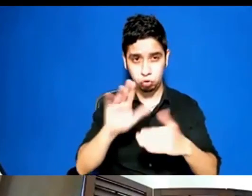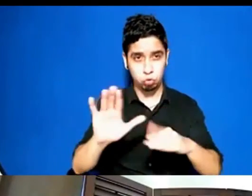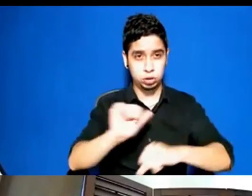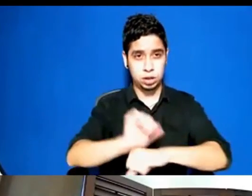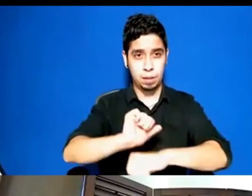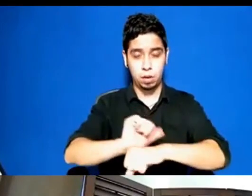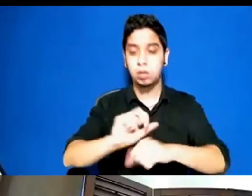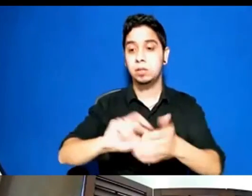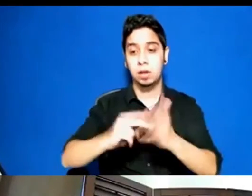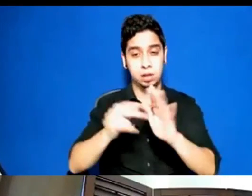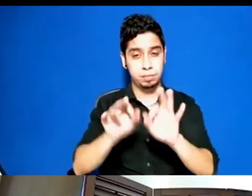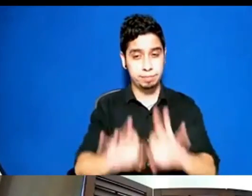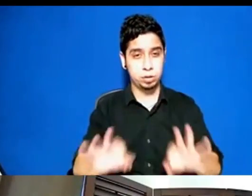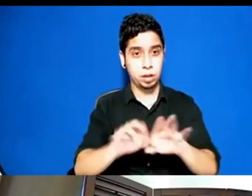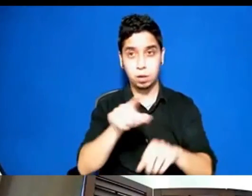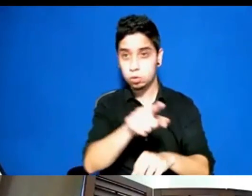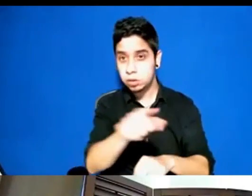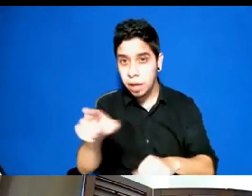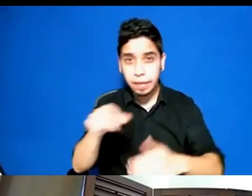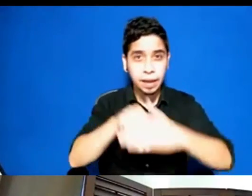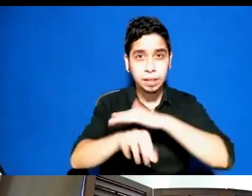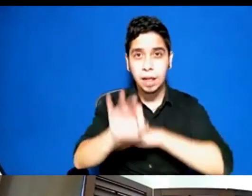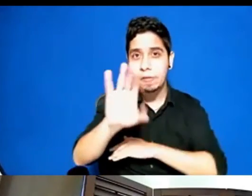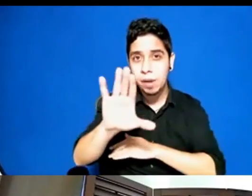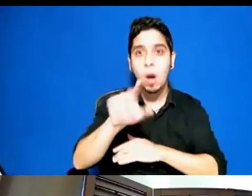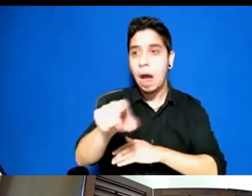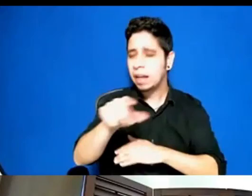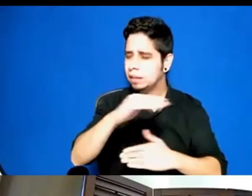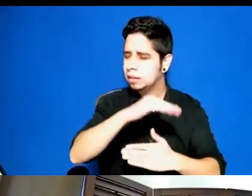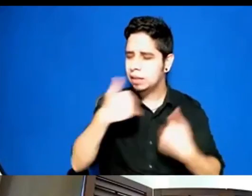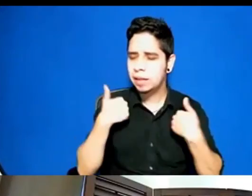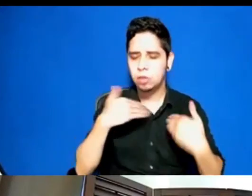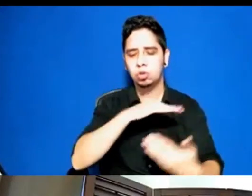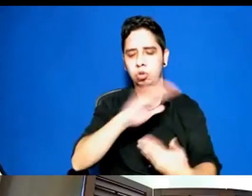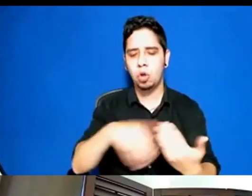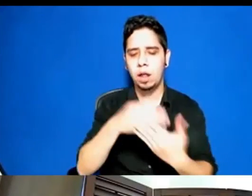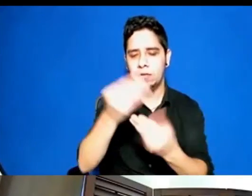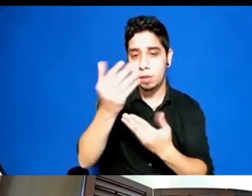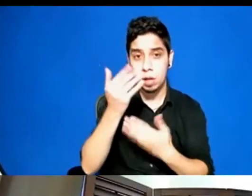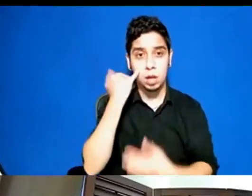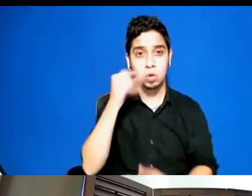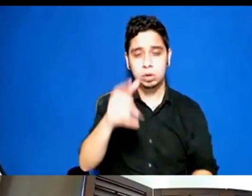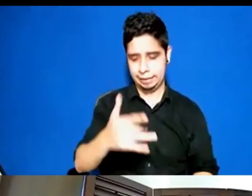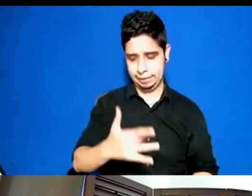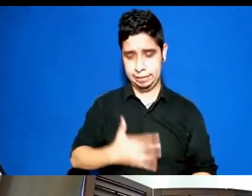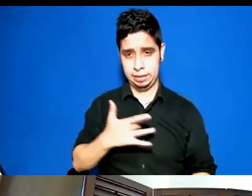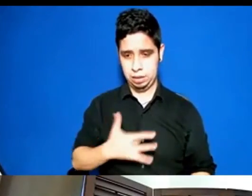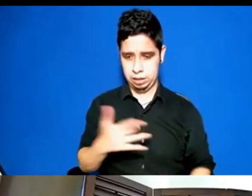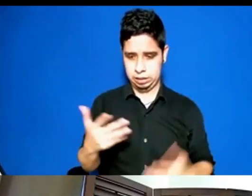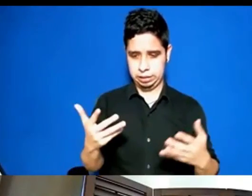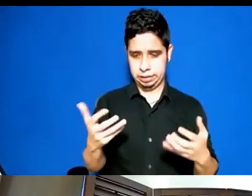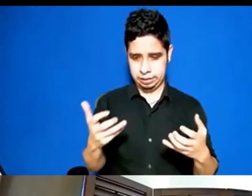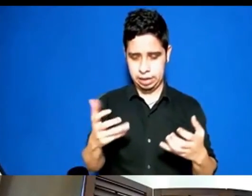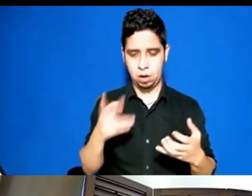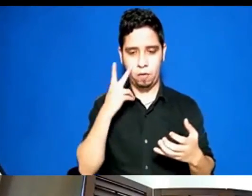vaya a Facebook, busque Siete Quillas y ahí está toda la información. Y si usted entiende que, ay, sí, me gustaría ver una